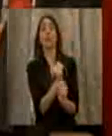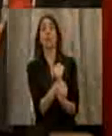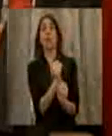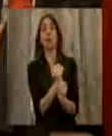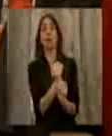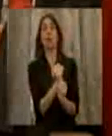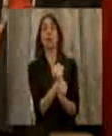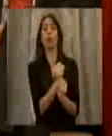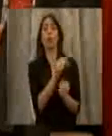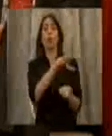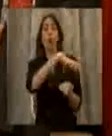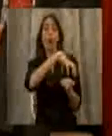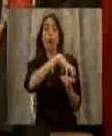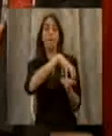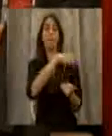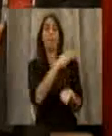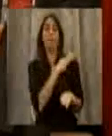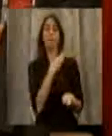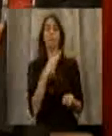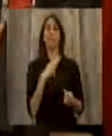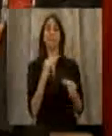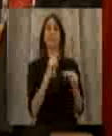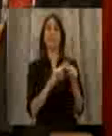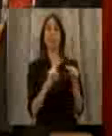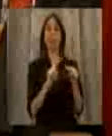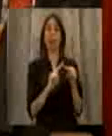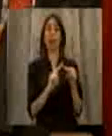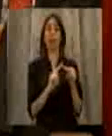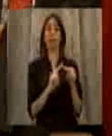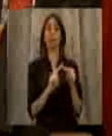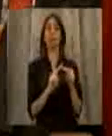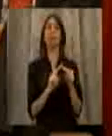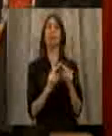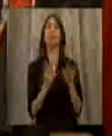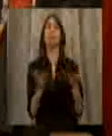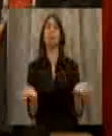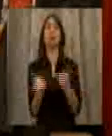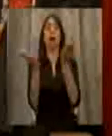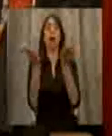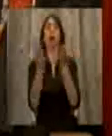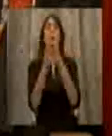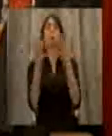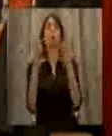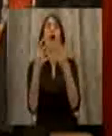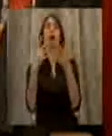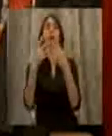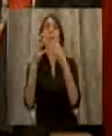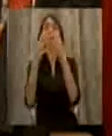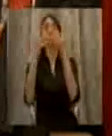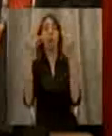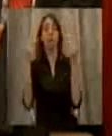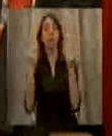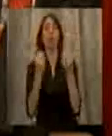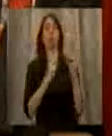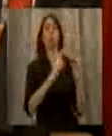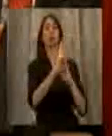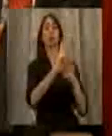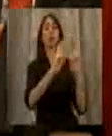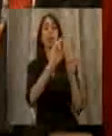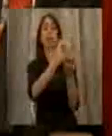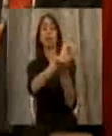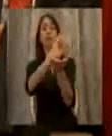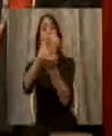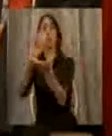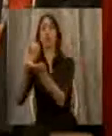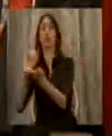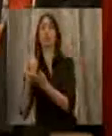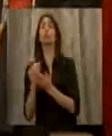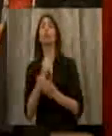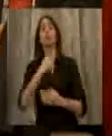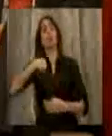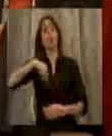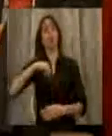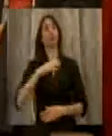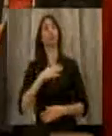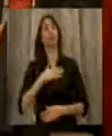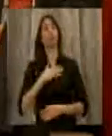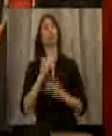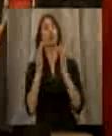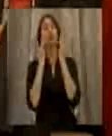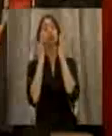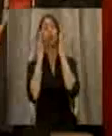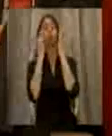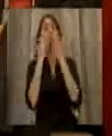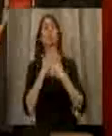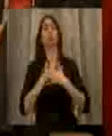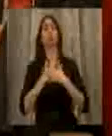que el Ministerio realiza en favor de la transparencia y en sus relaciones institucionales, estamos muy contentos y satisfechos, y por lo tanto